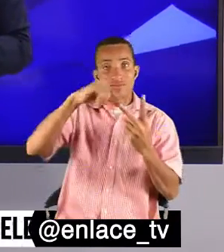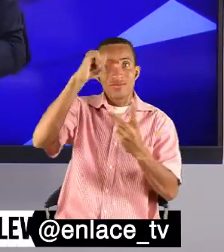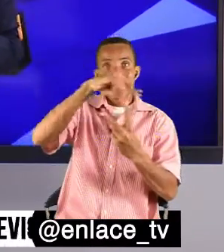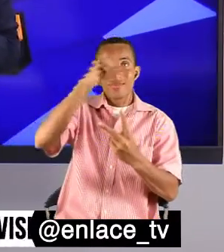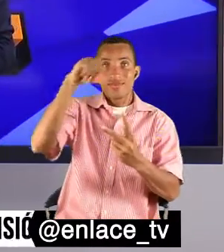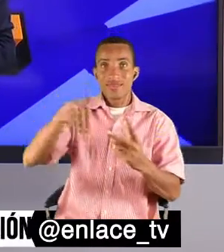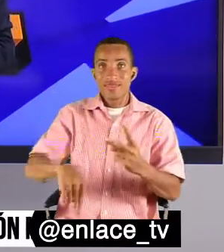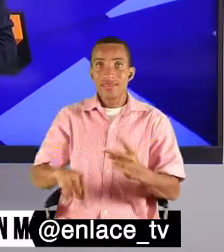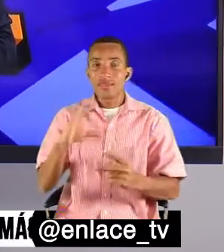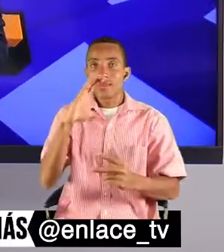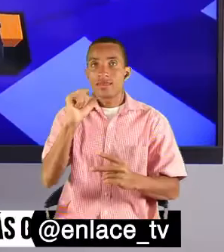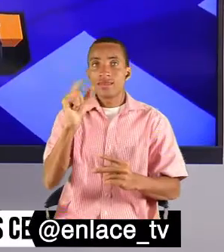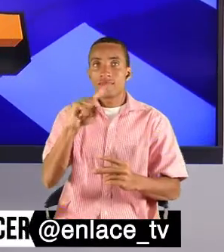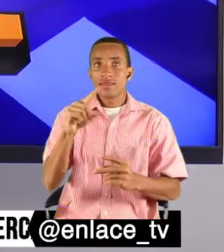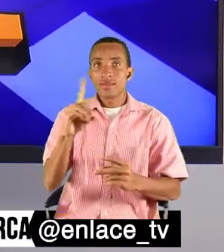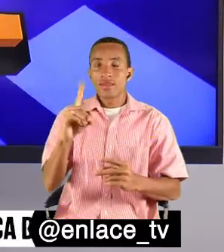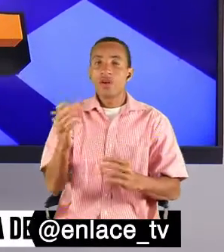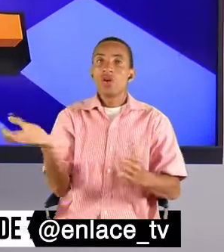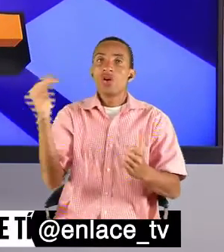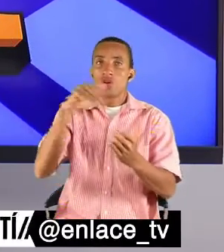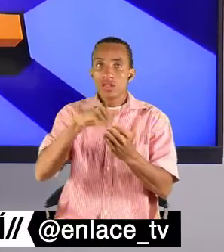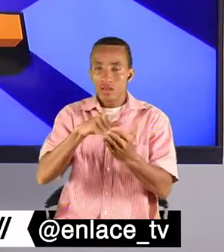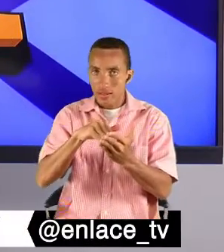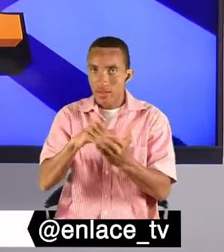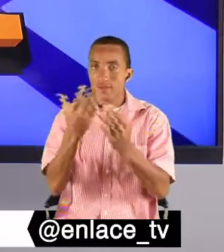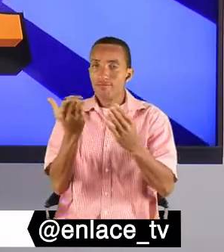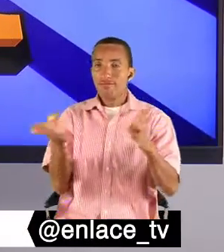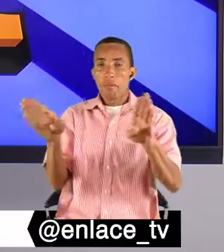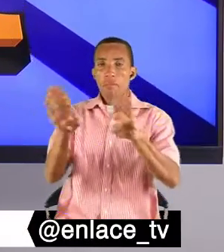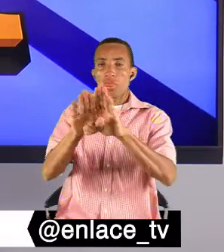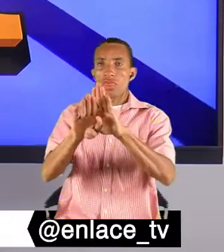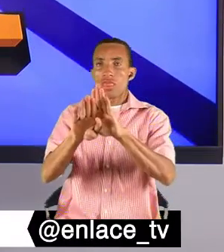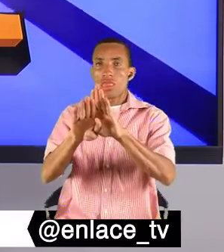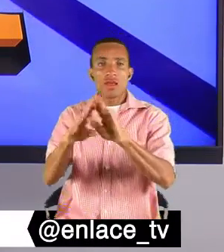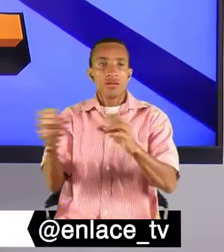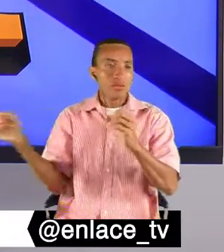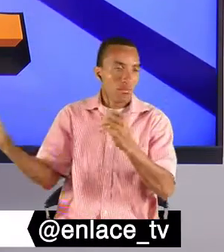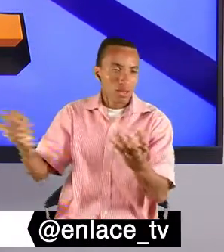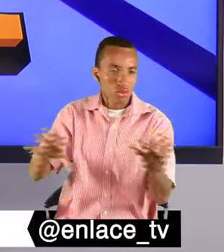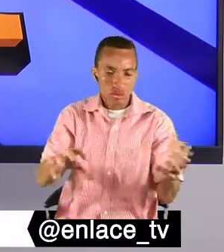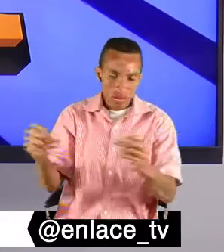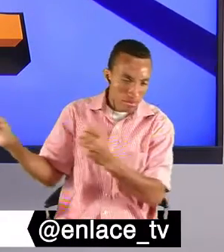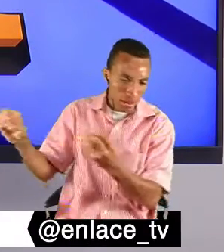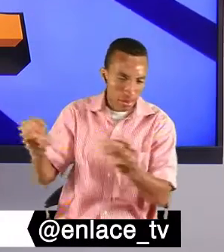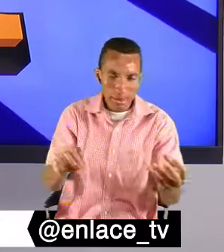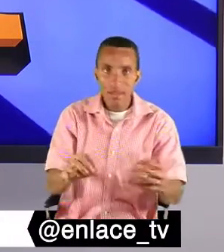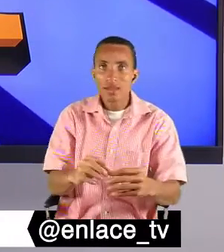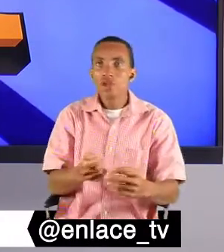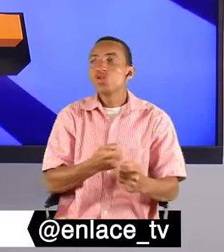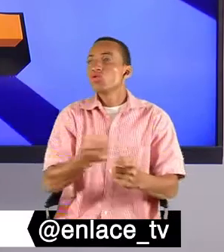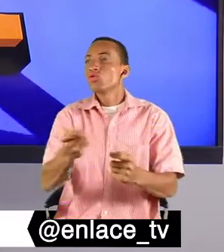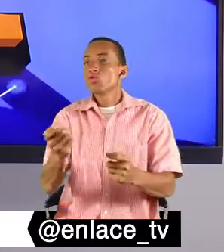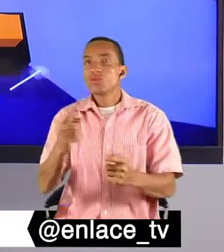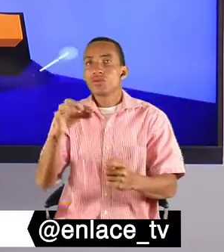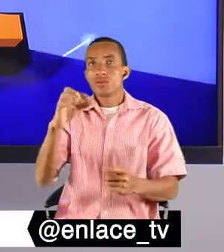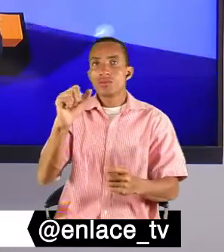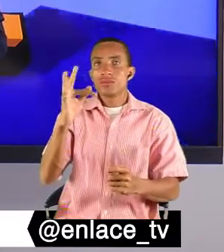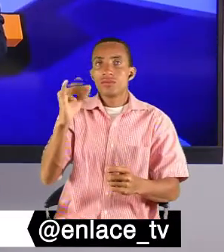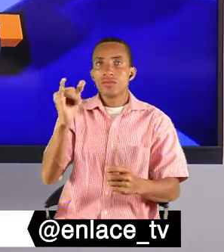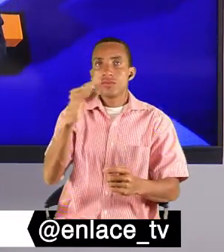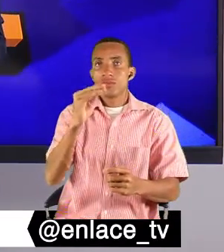Santander, CAS, de ordenar nuevamente a Rediva cierre de relleno ubicado en el sector de Patio Bonito. Esta determinación se da luego de